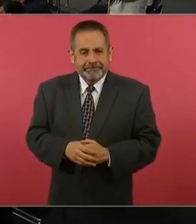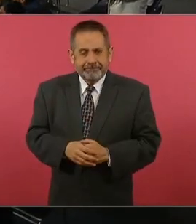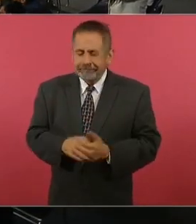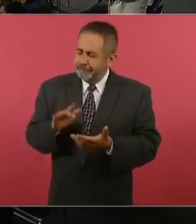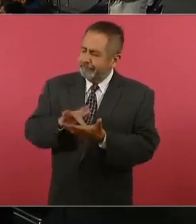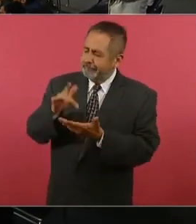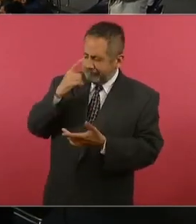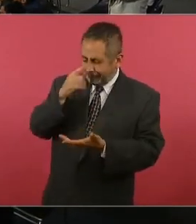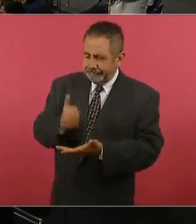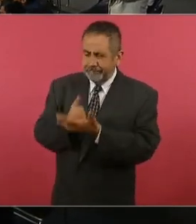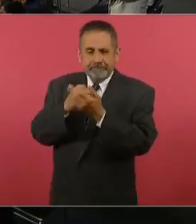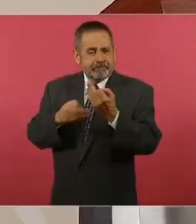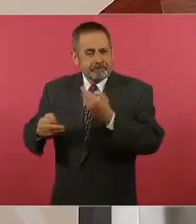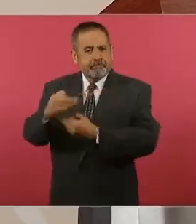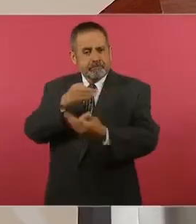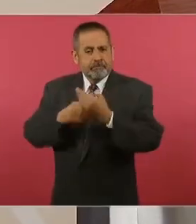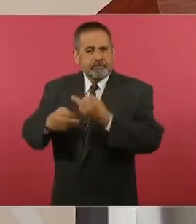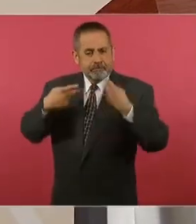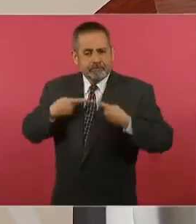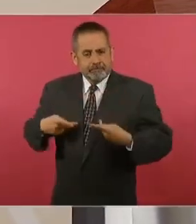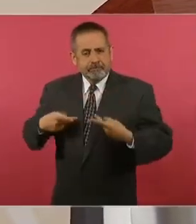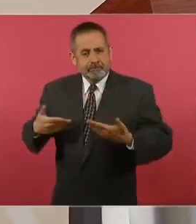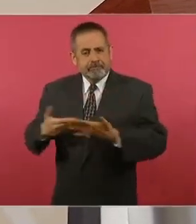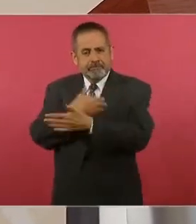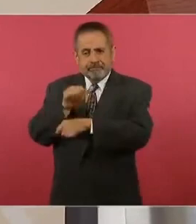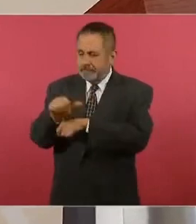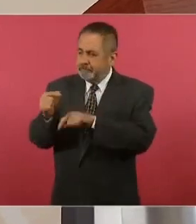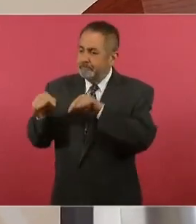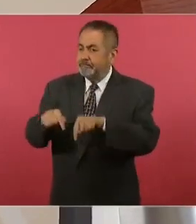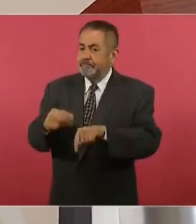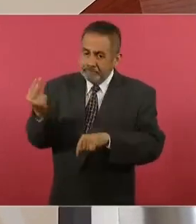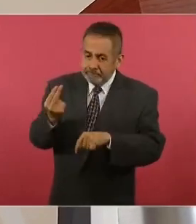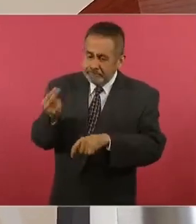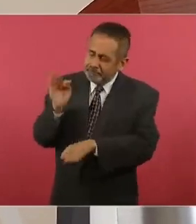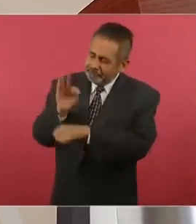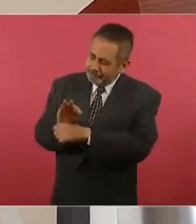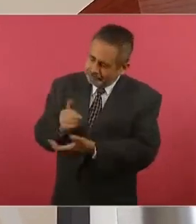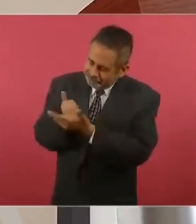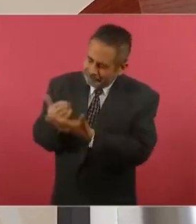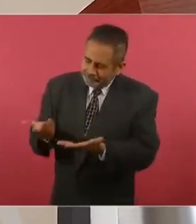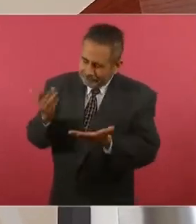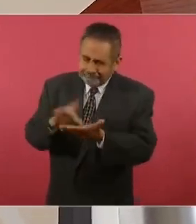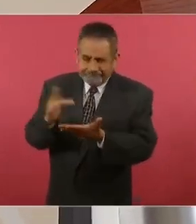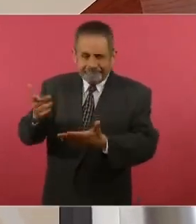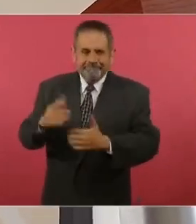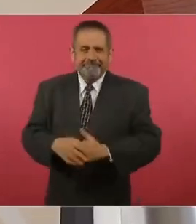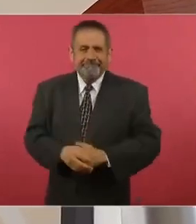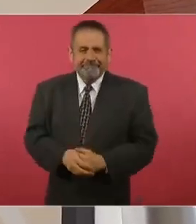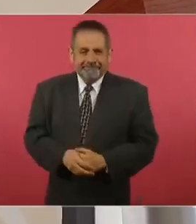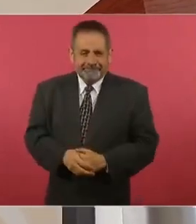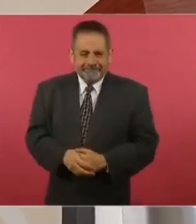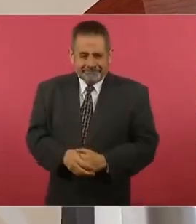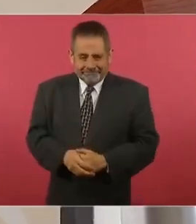gracias por ayudar a todos aquellos que, como nosotros, necesitan su lucha también.